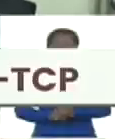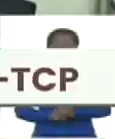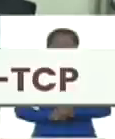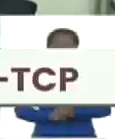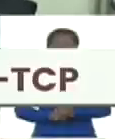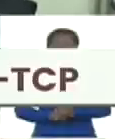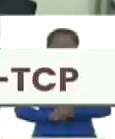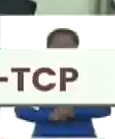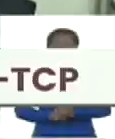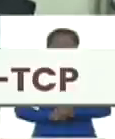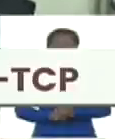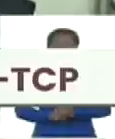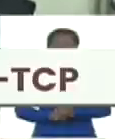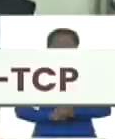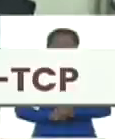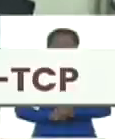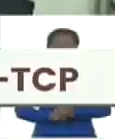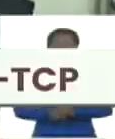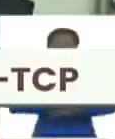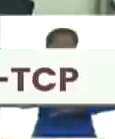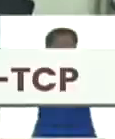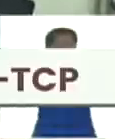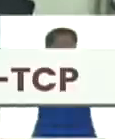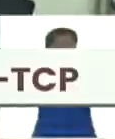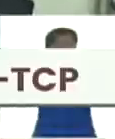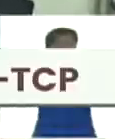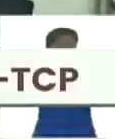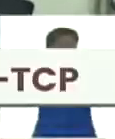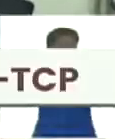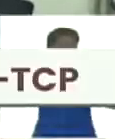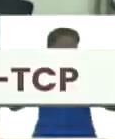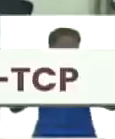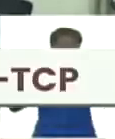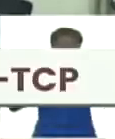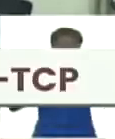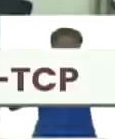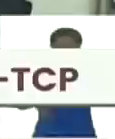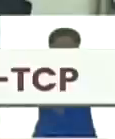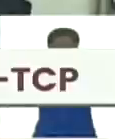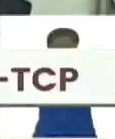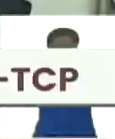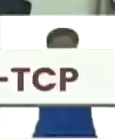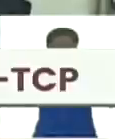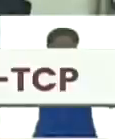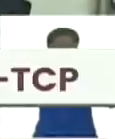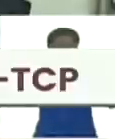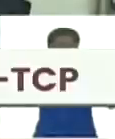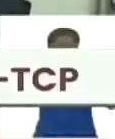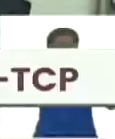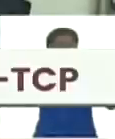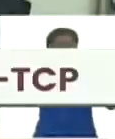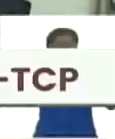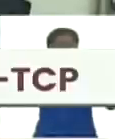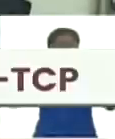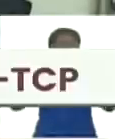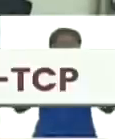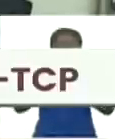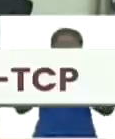insists, también insiste invitations on an equal footing, en que debe haber invitaciones sobre una base de